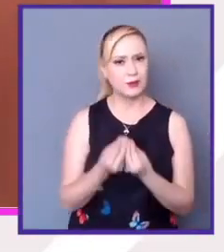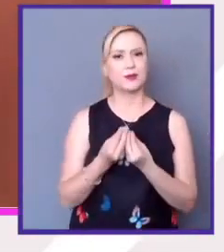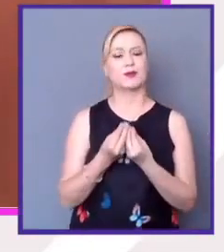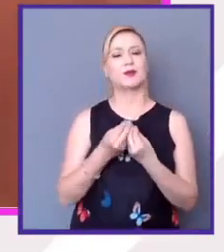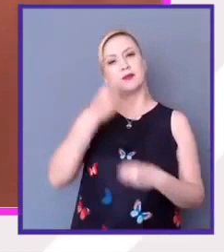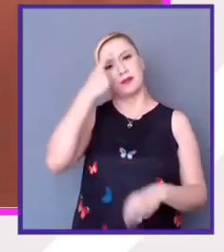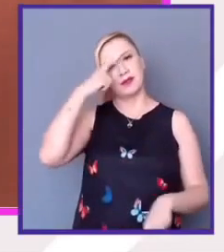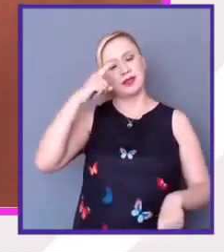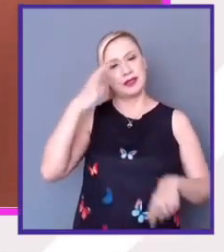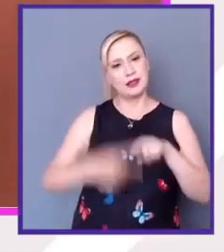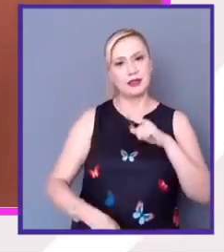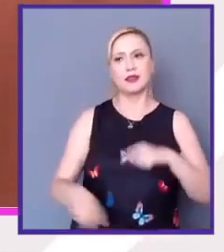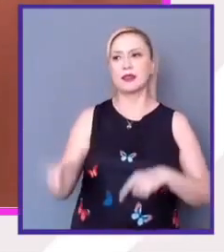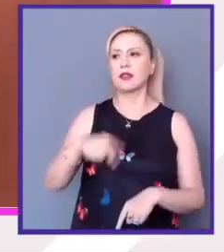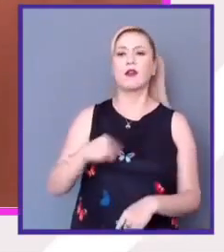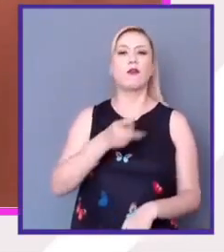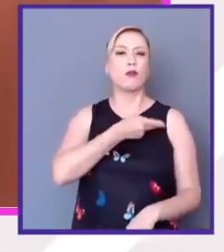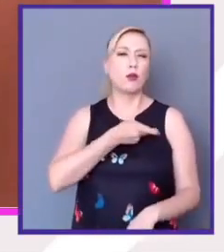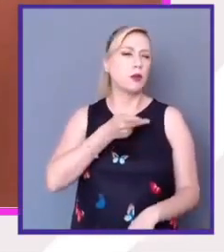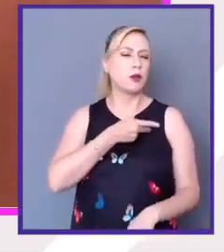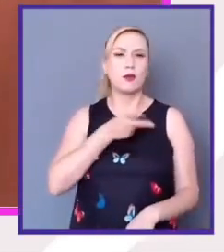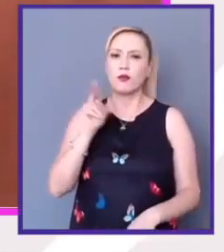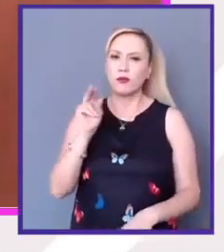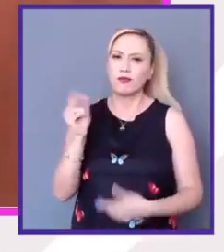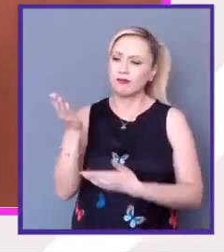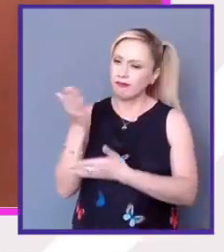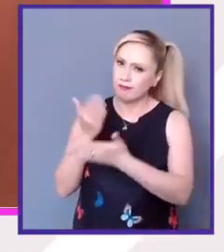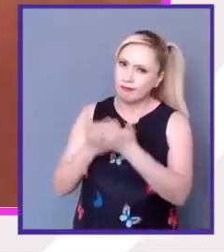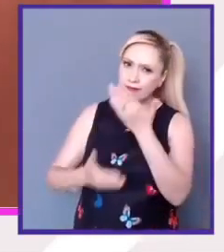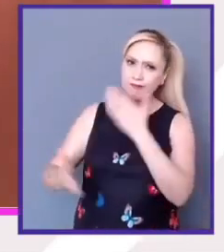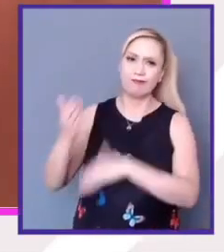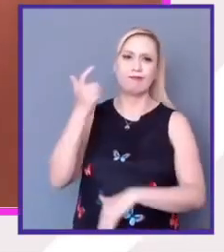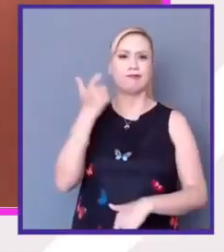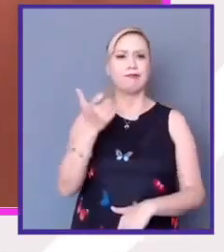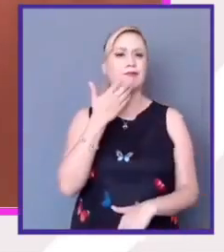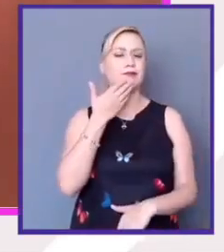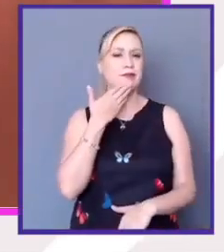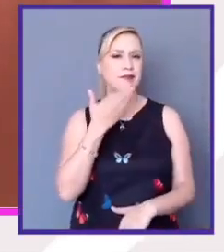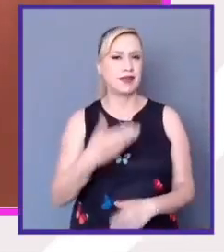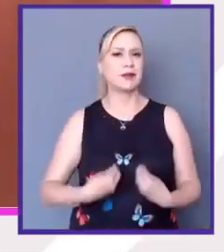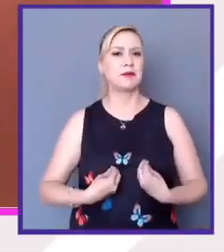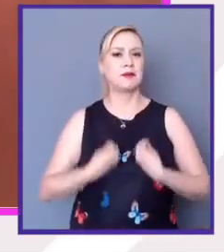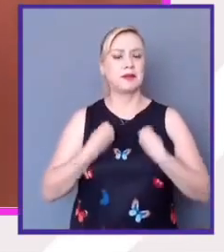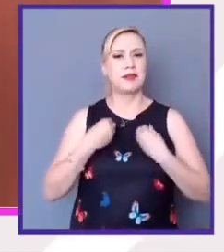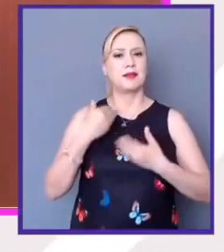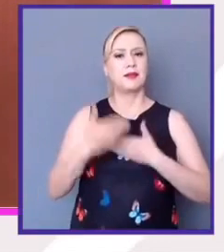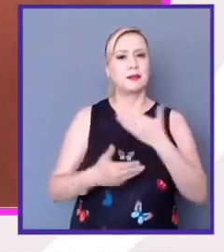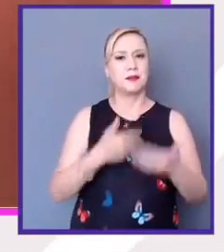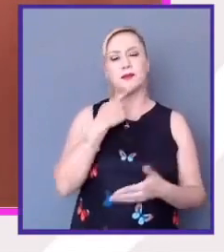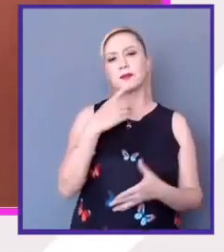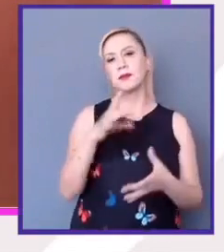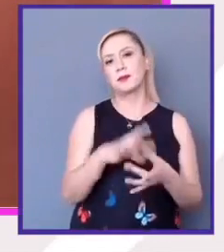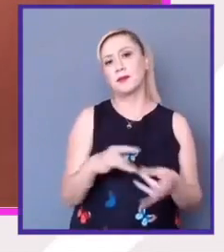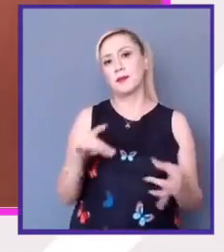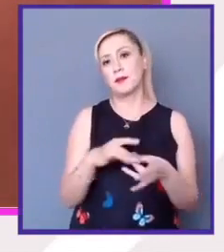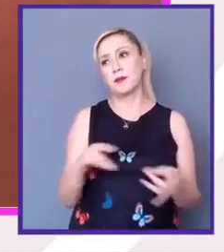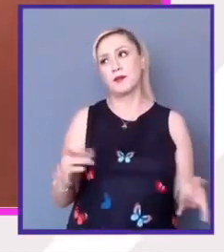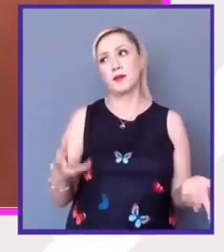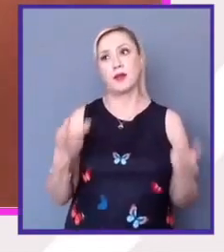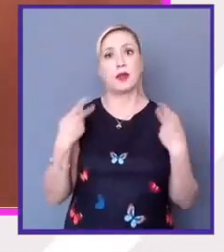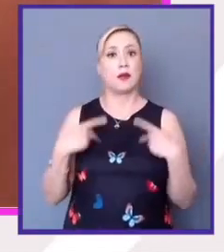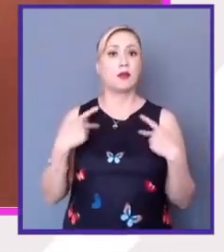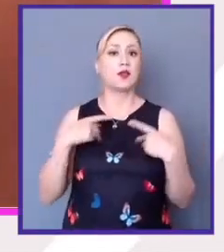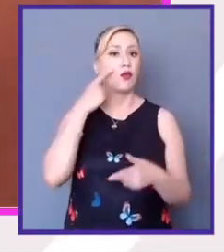pobreza, ¿no? O ese riesgo de pobreza de las personas racializadas, ¿no? Que, como ya hablábamos, ser persona